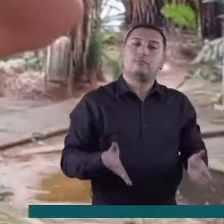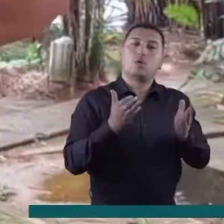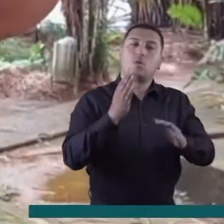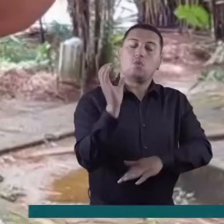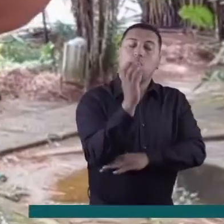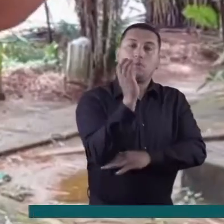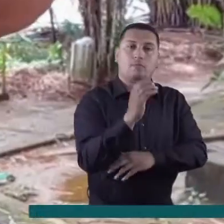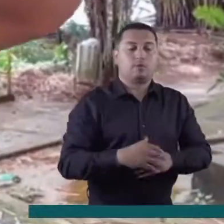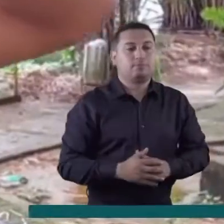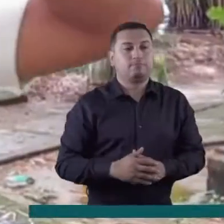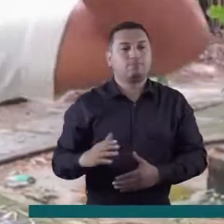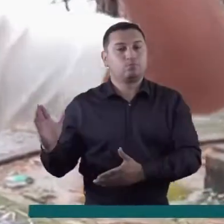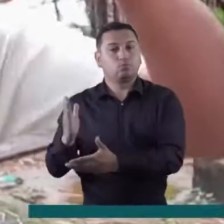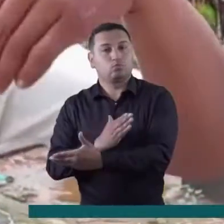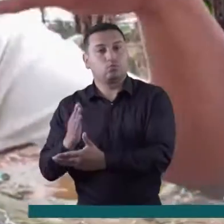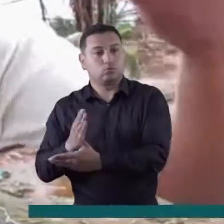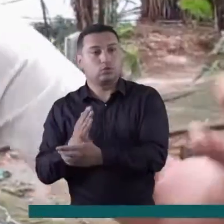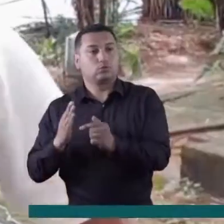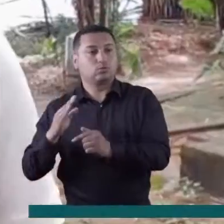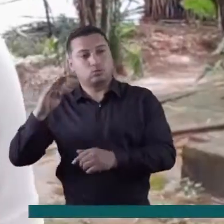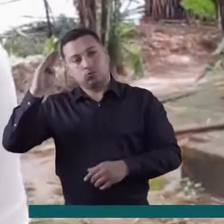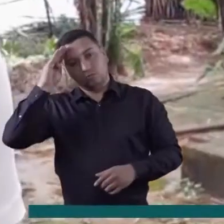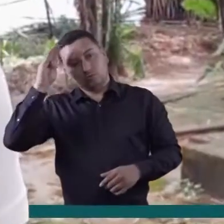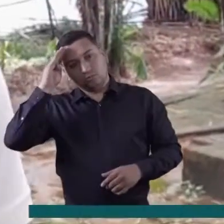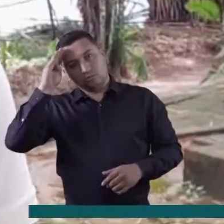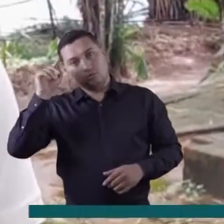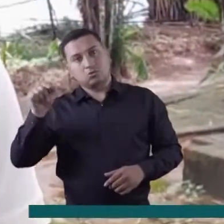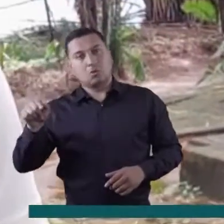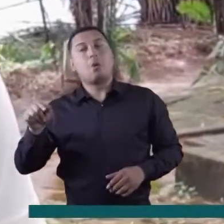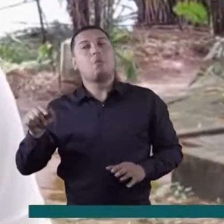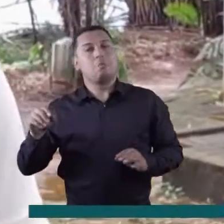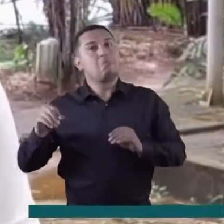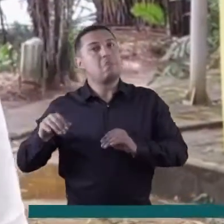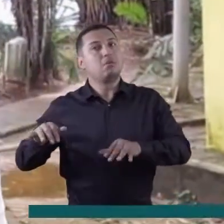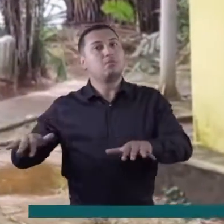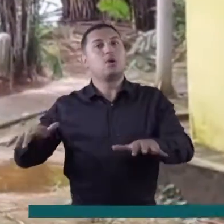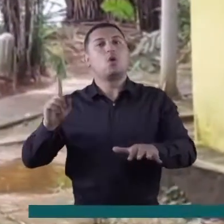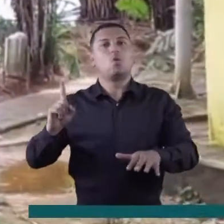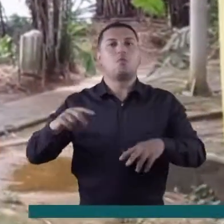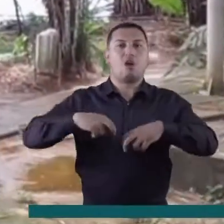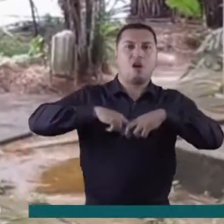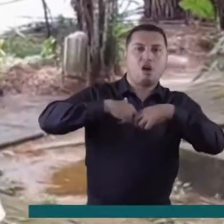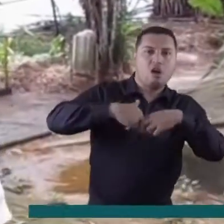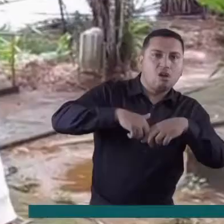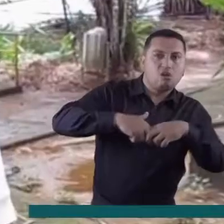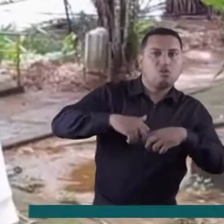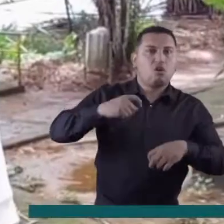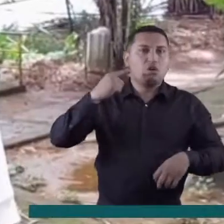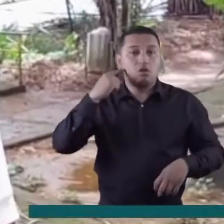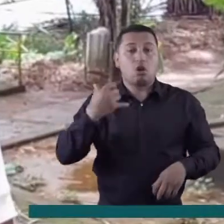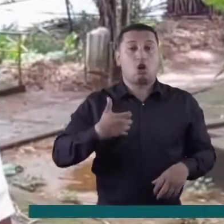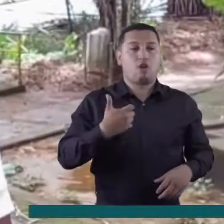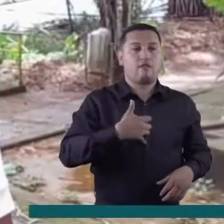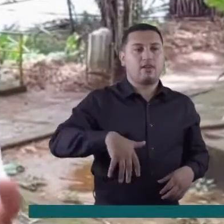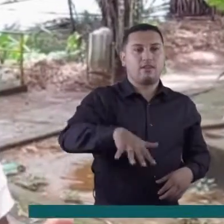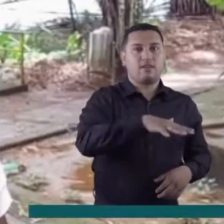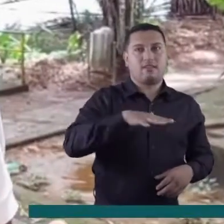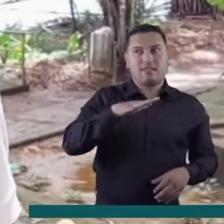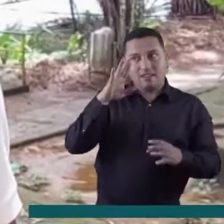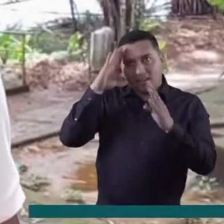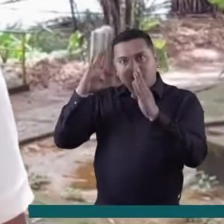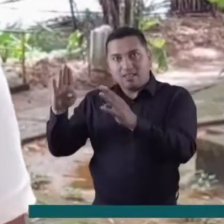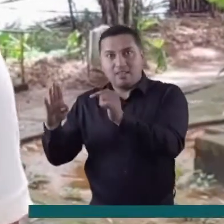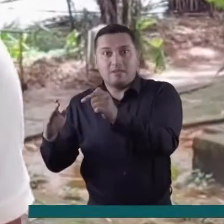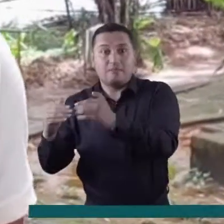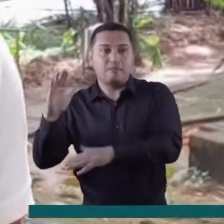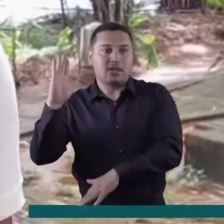duro es por la de pronto porque colocan música urbana, eso es lo que es reggaetón y todo ese género, entonces los jóvenes